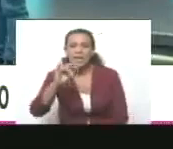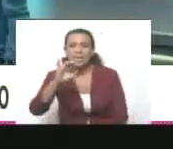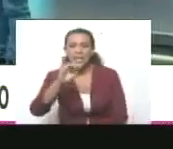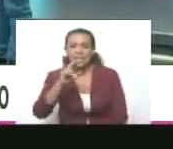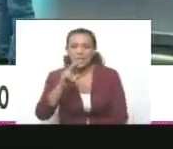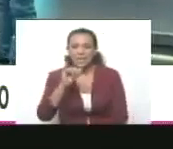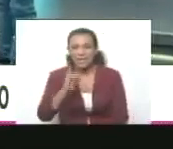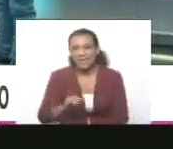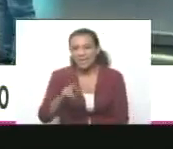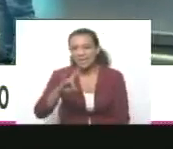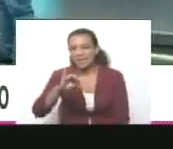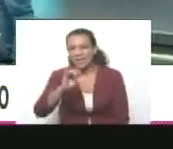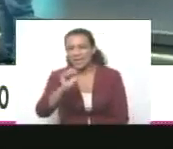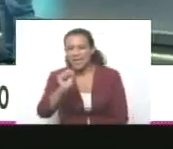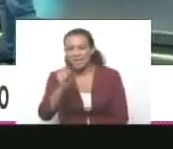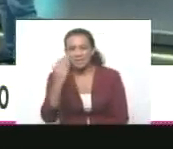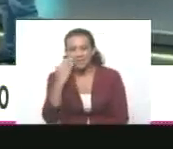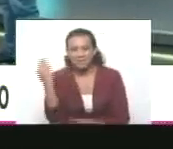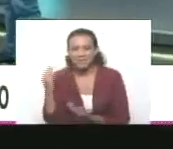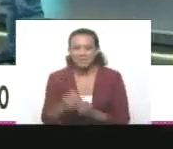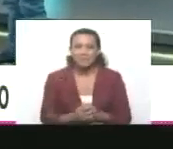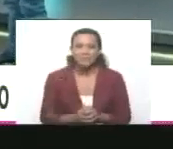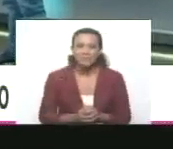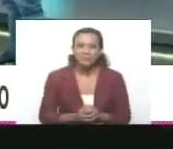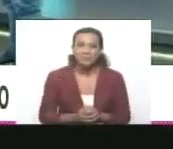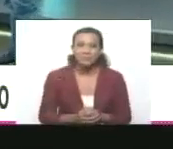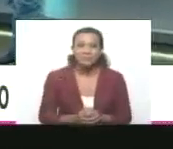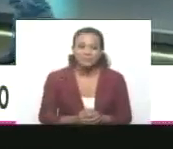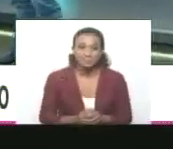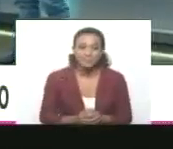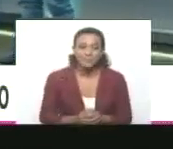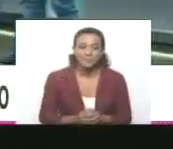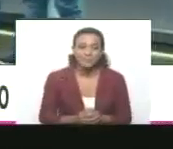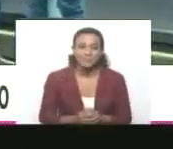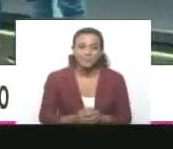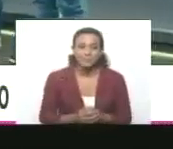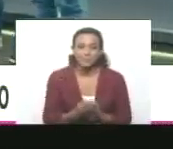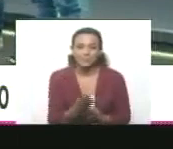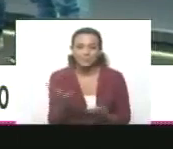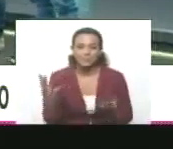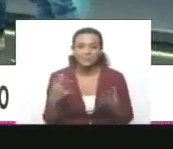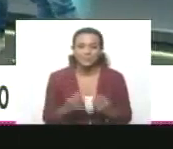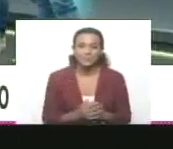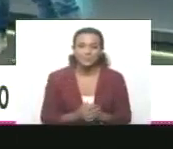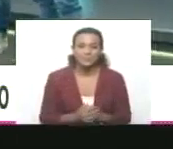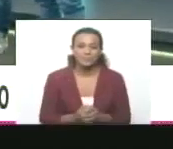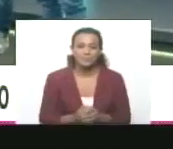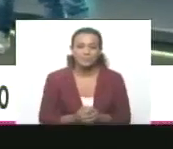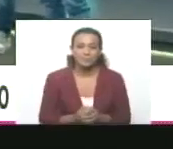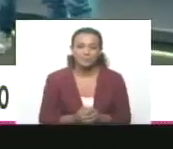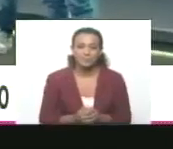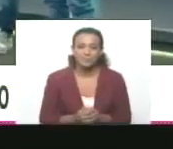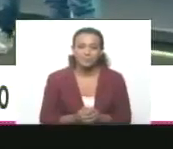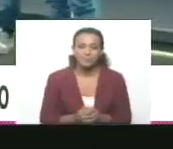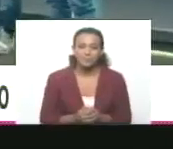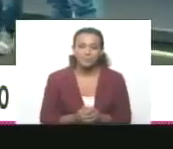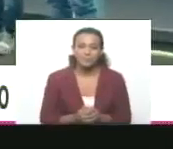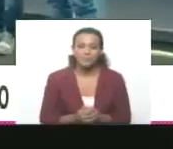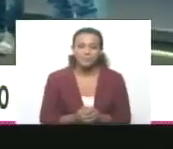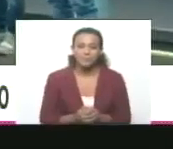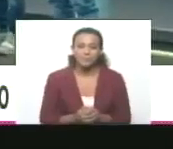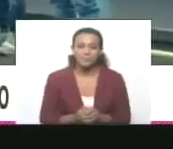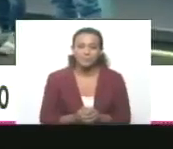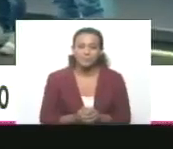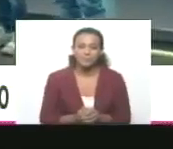acuerdas de Iri Chacón? La bomba. ¿Ah? La bomba de Puerto Rico. ¿Ah? Yo no te he llamado a ti, ¿qué haces tú aquí? ¿Ah? Yo llamé a Marcos